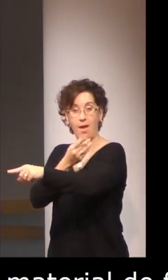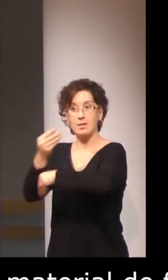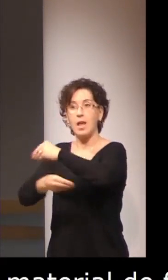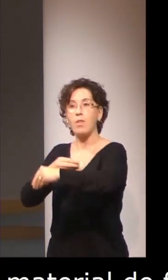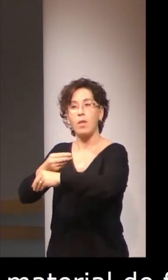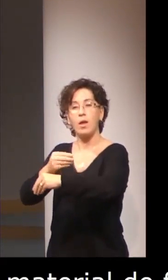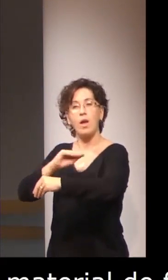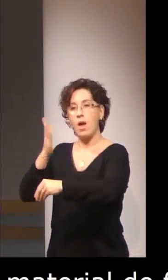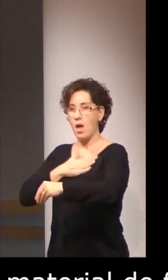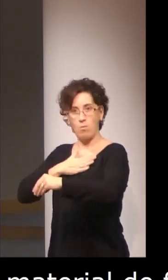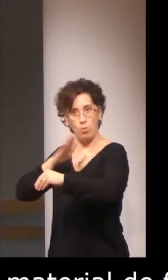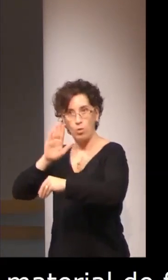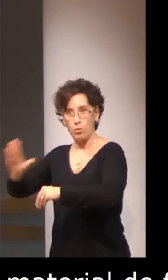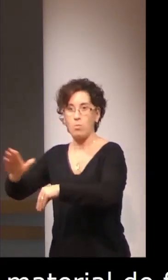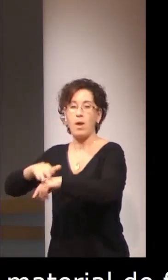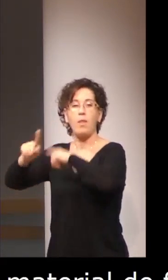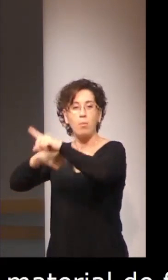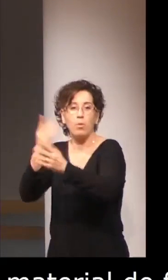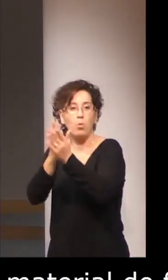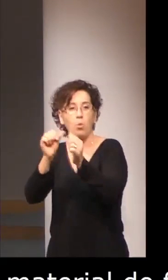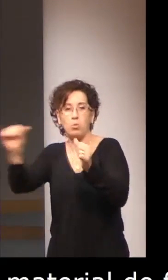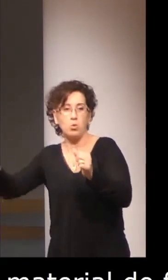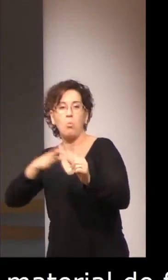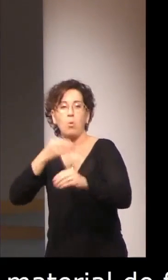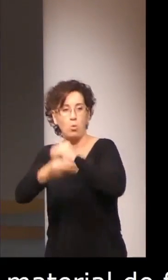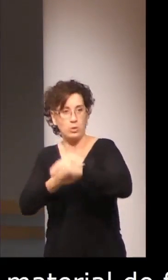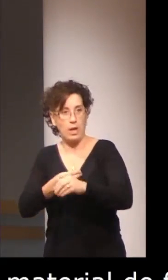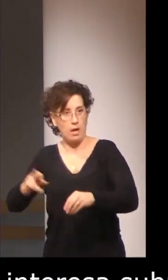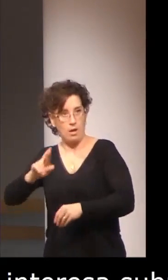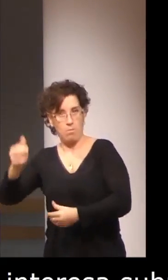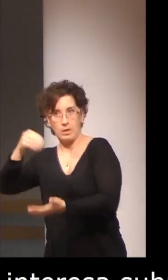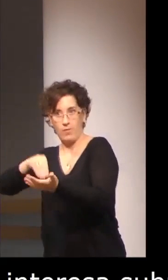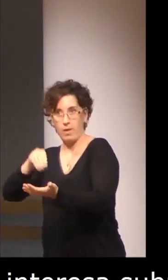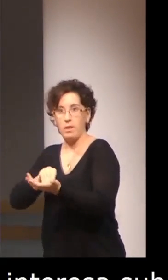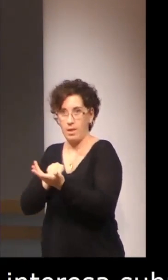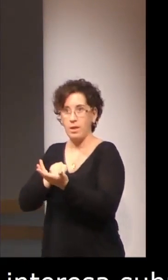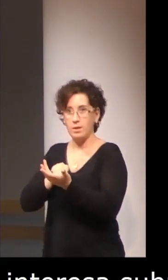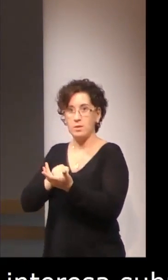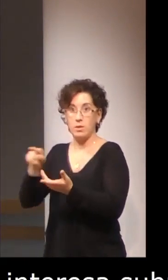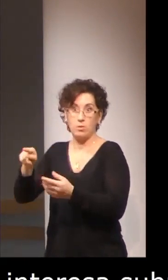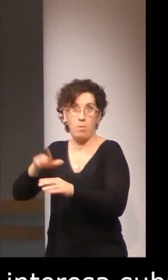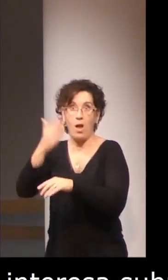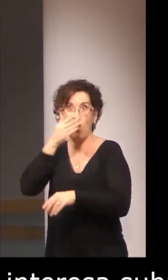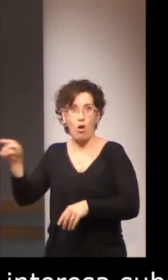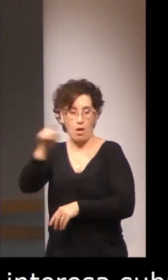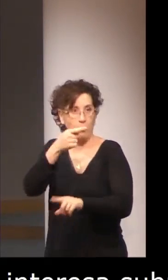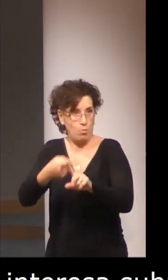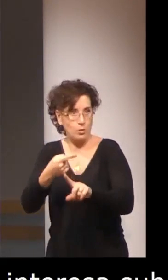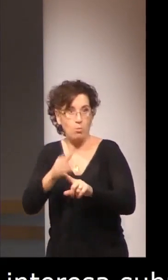que puedan utilizarlos a lo largo del curso algo que en los en las escuelas se ve como muy positivo